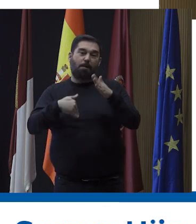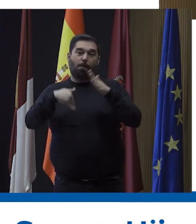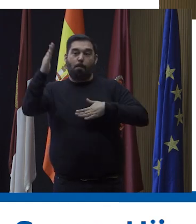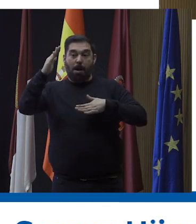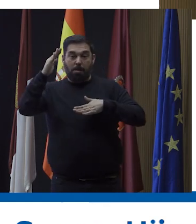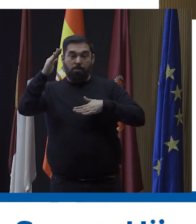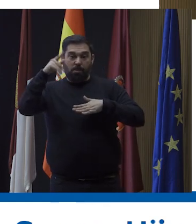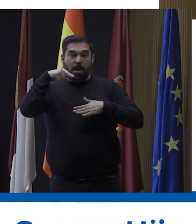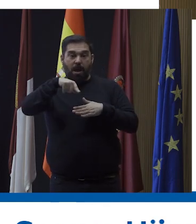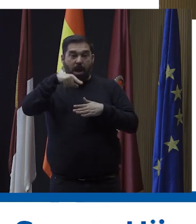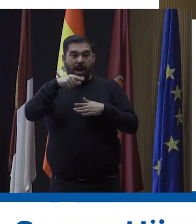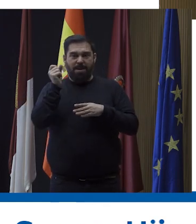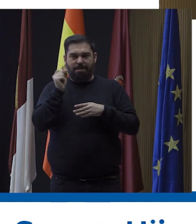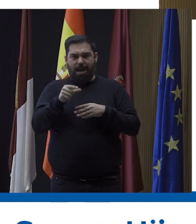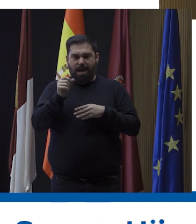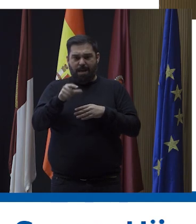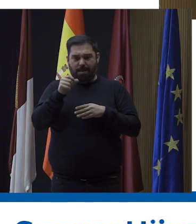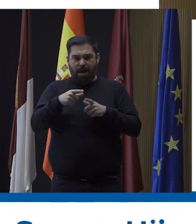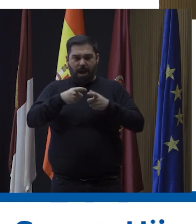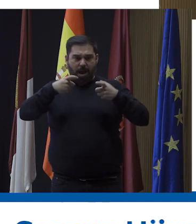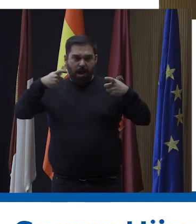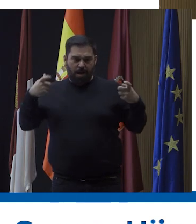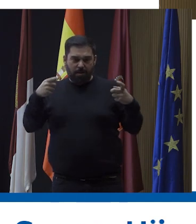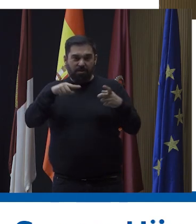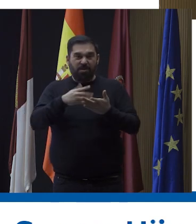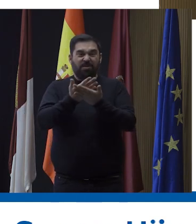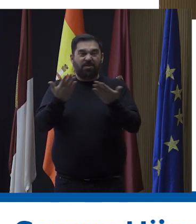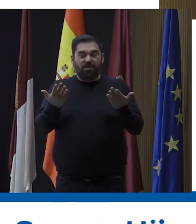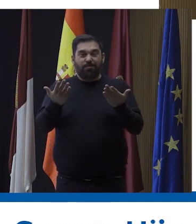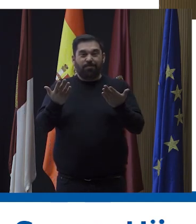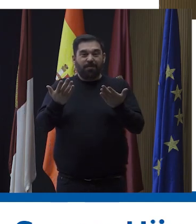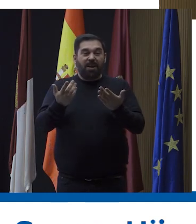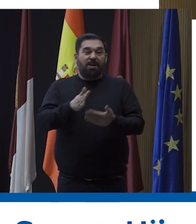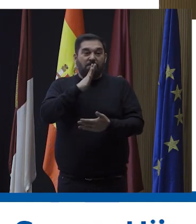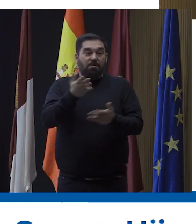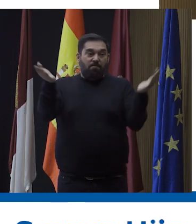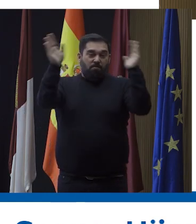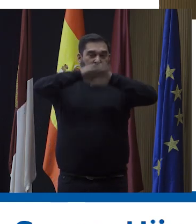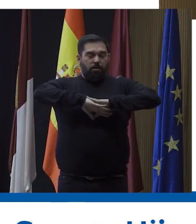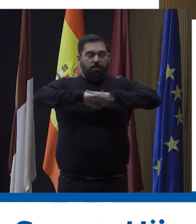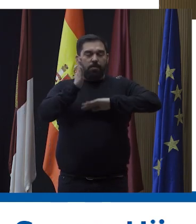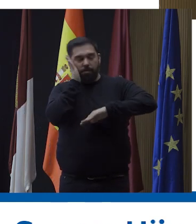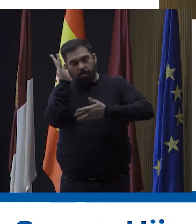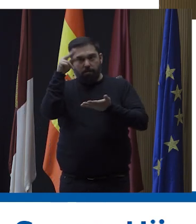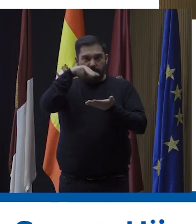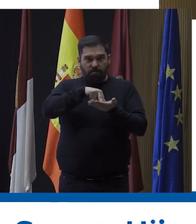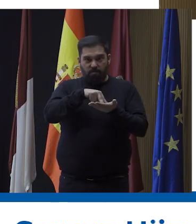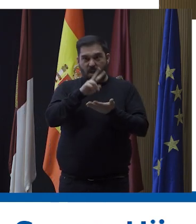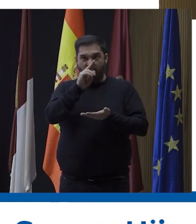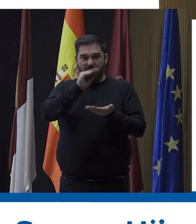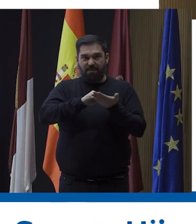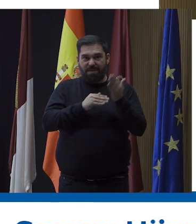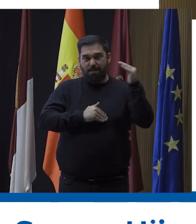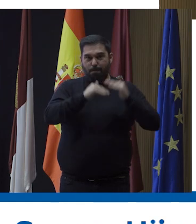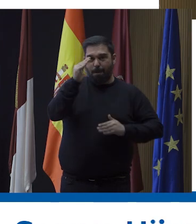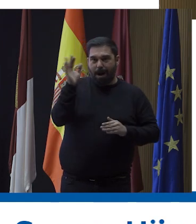valores, pues es un aumento de la frecuencia. Y también puede suceder que por la noche nos tengamos que levantar más de 2 veces, o 2 veces,